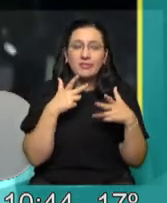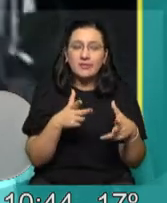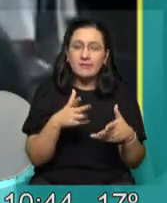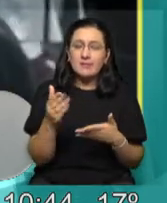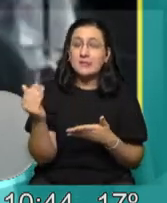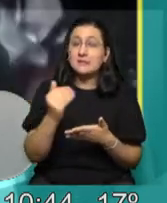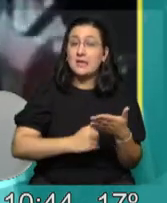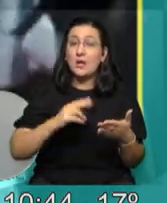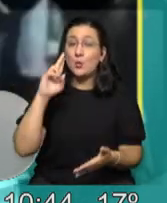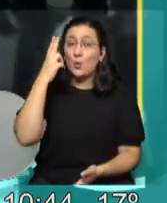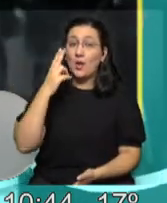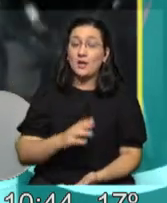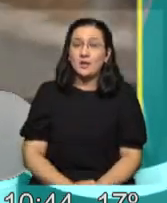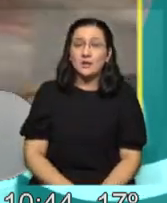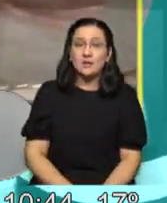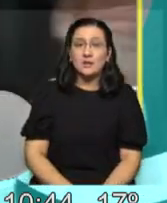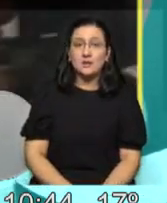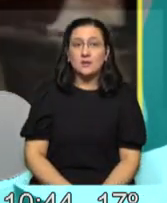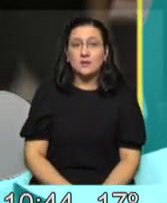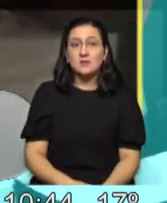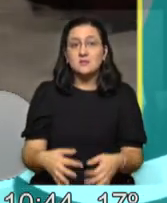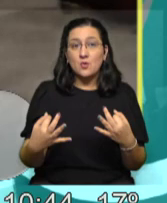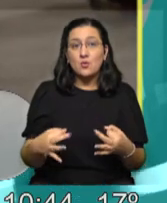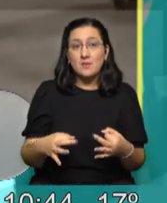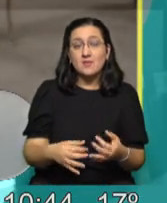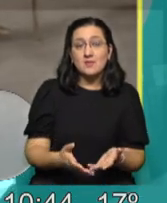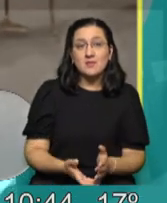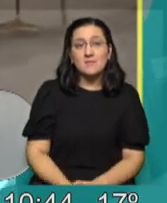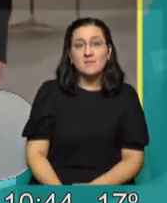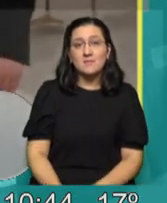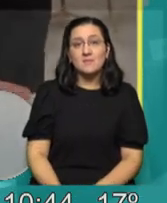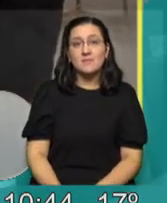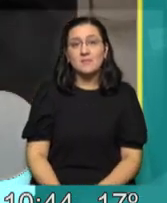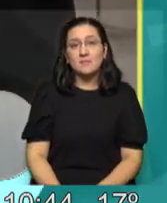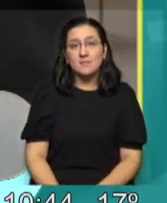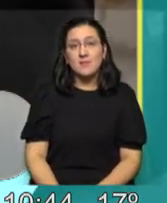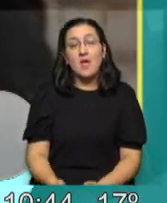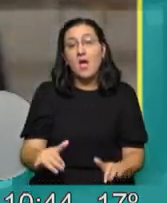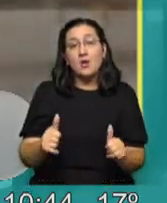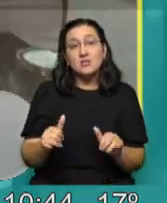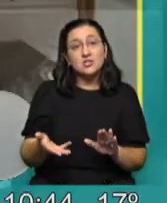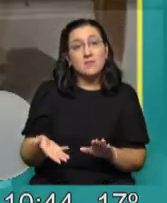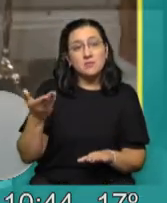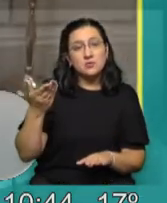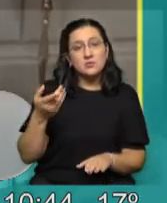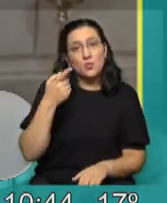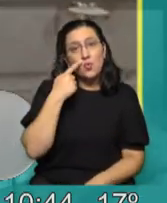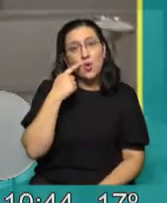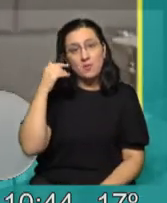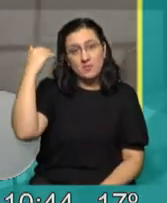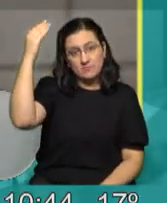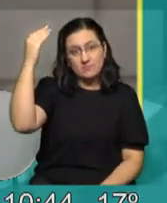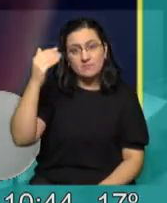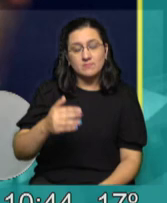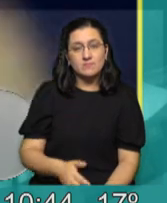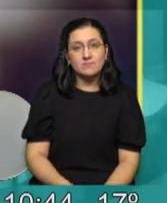vamos a comprar esto porque seguramente va a ser rey. Porque ahora es mayor, ya, quédate. Claro, ahora es veterano. No, es un señor grande, ¿no? Es